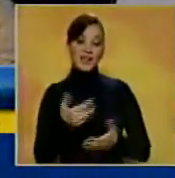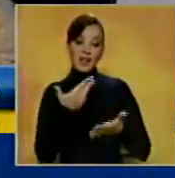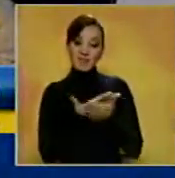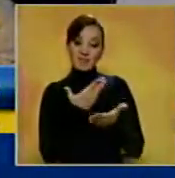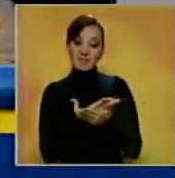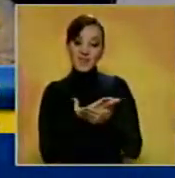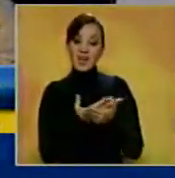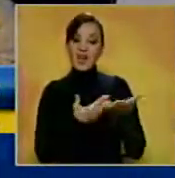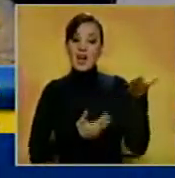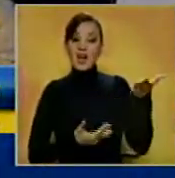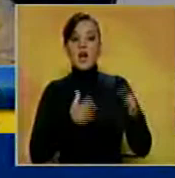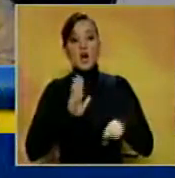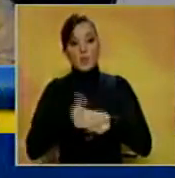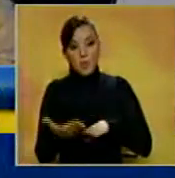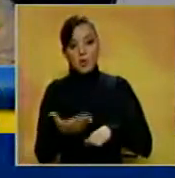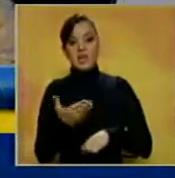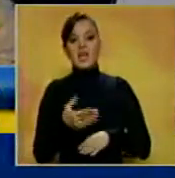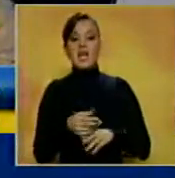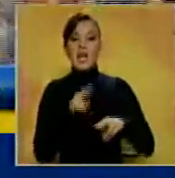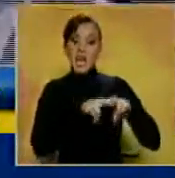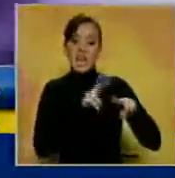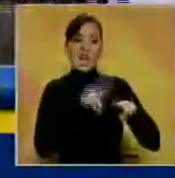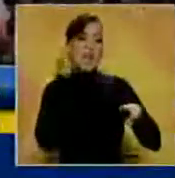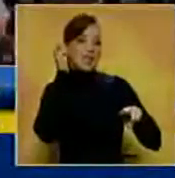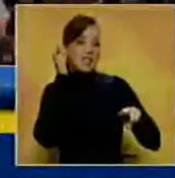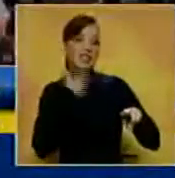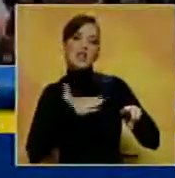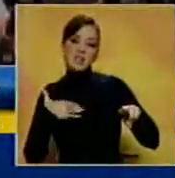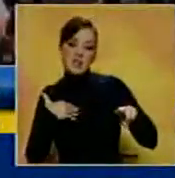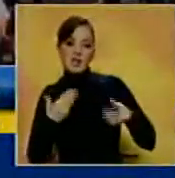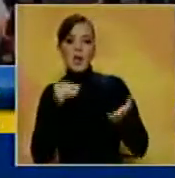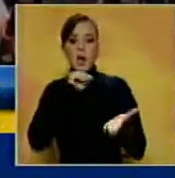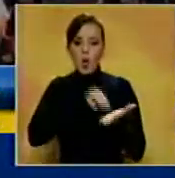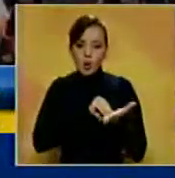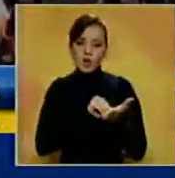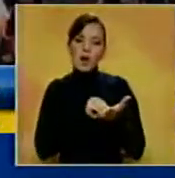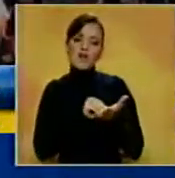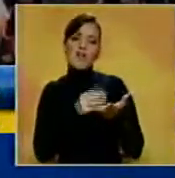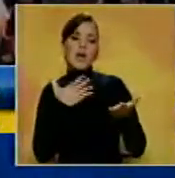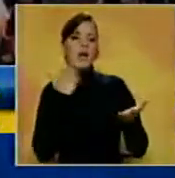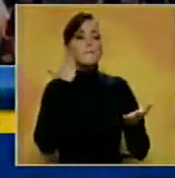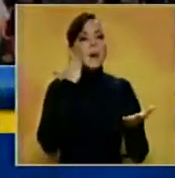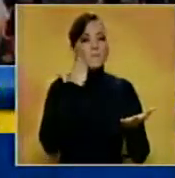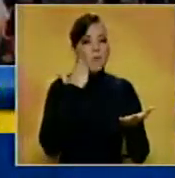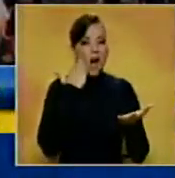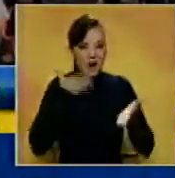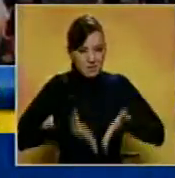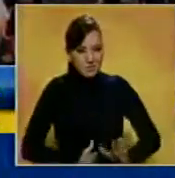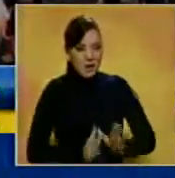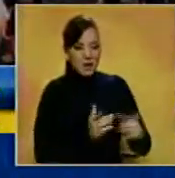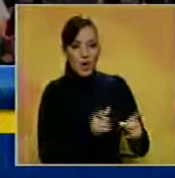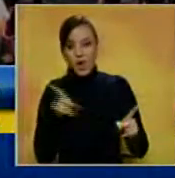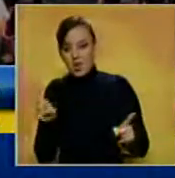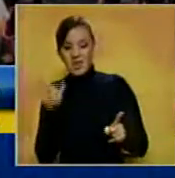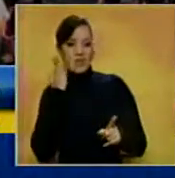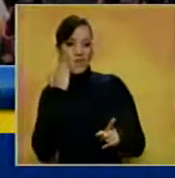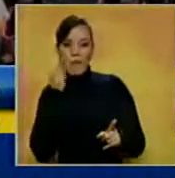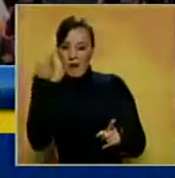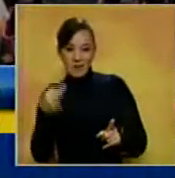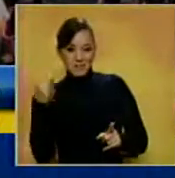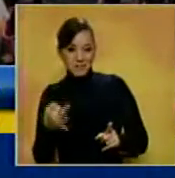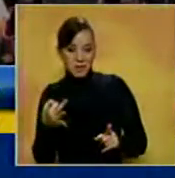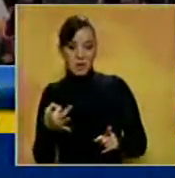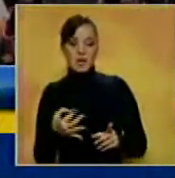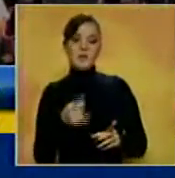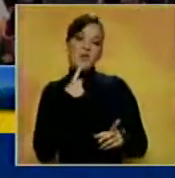Sahara, pues la niña desea volver a vivir con su madre biológica. Este hecho ha destapado una posible irregularidad en el proceso de adopción